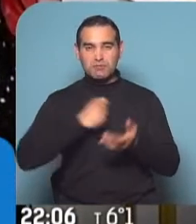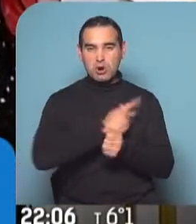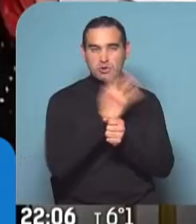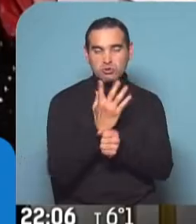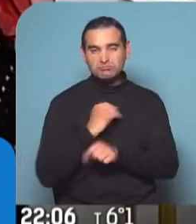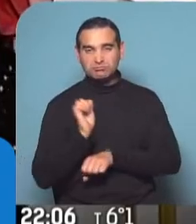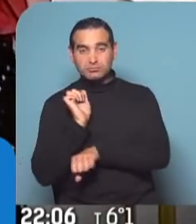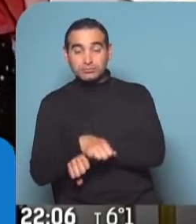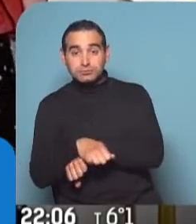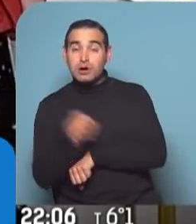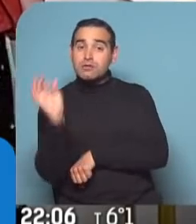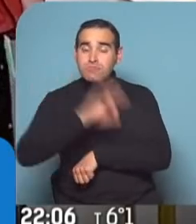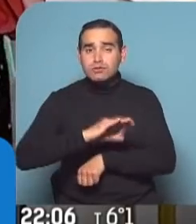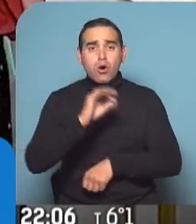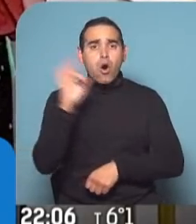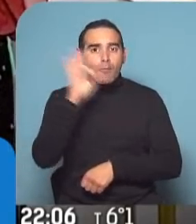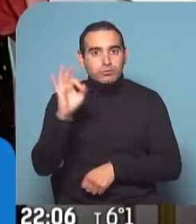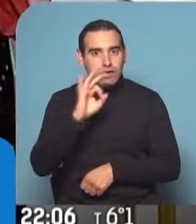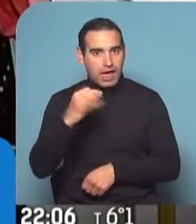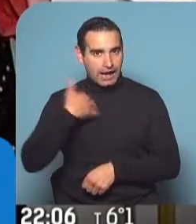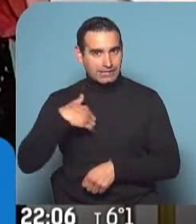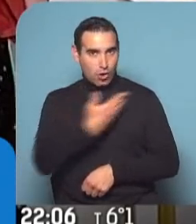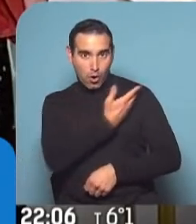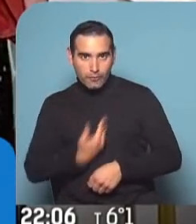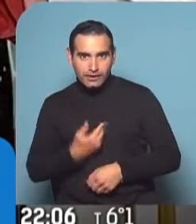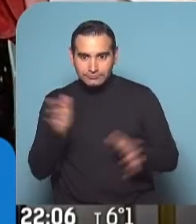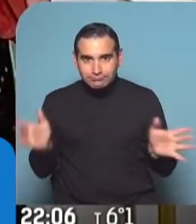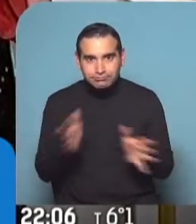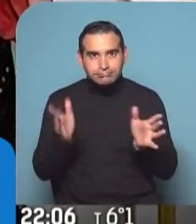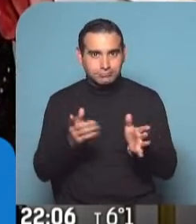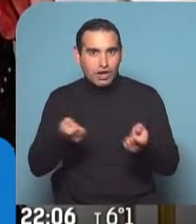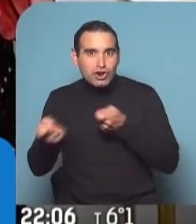la consecuente oportunidad para que Argentina conduzca las negociaciones.